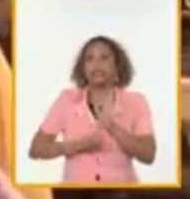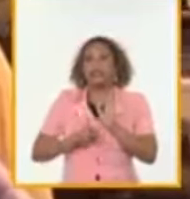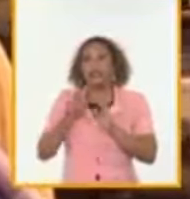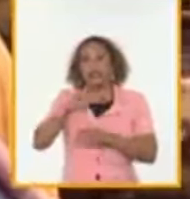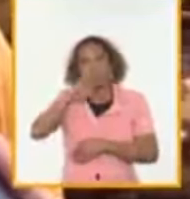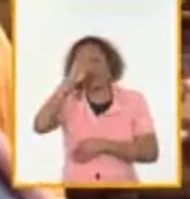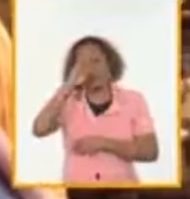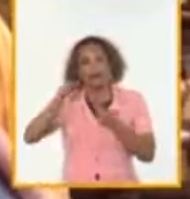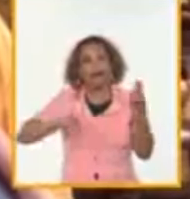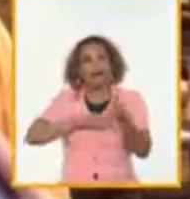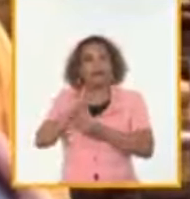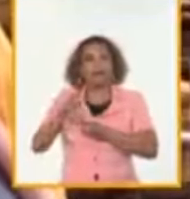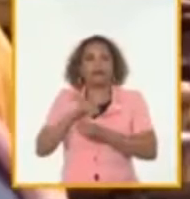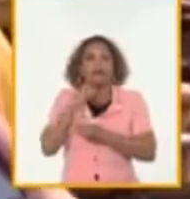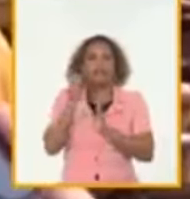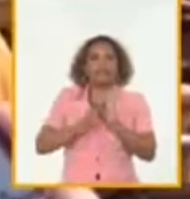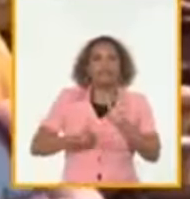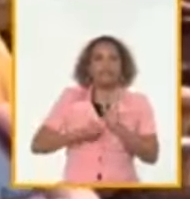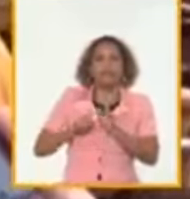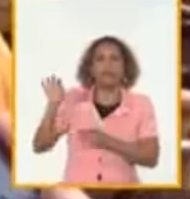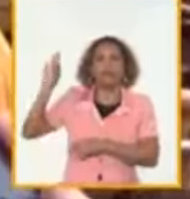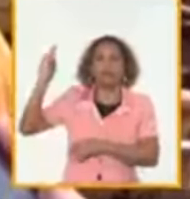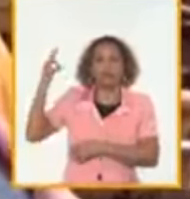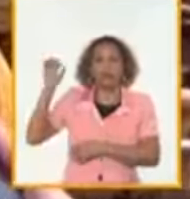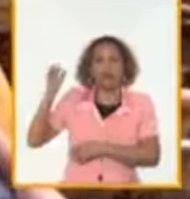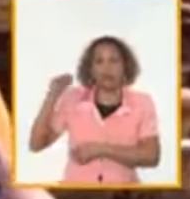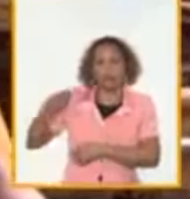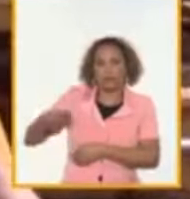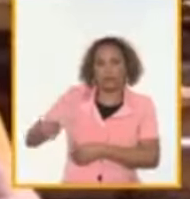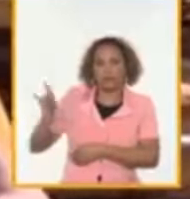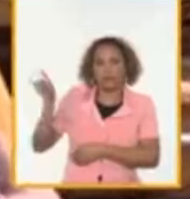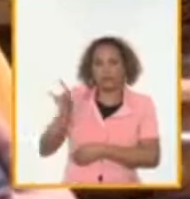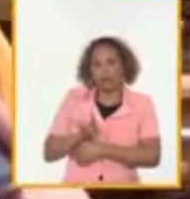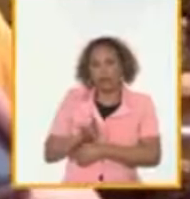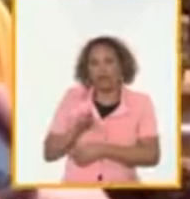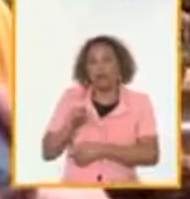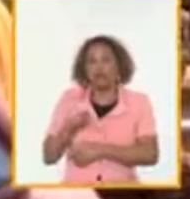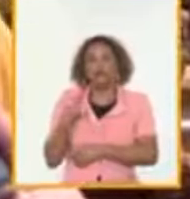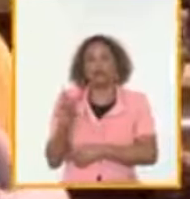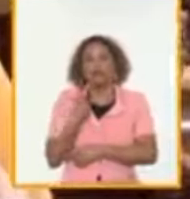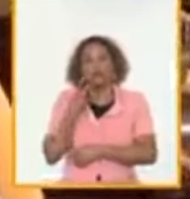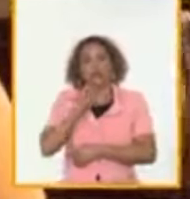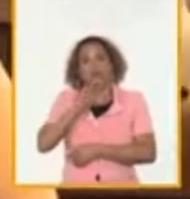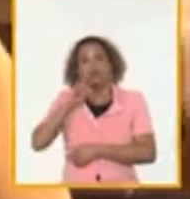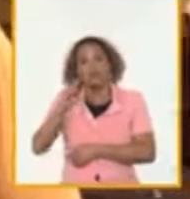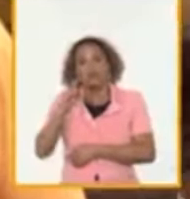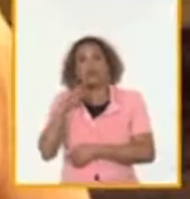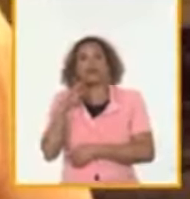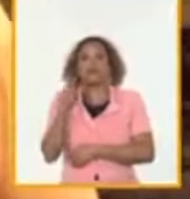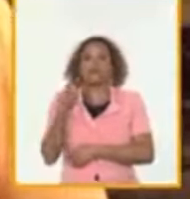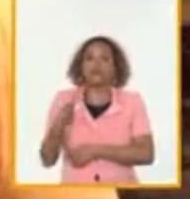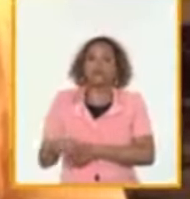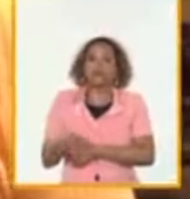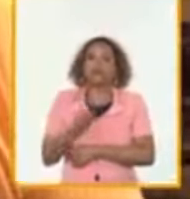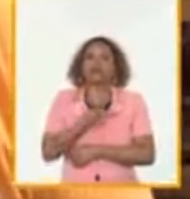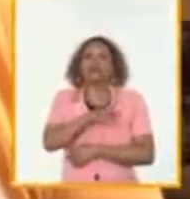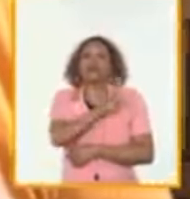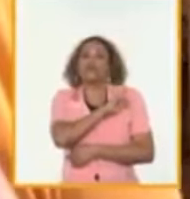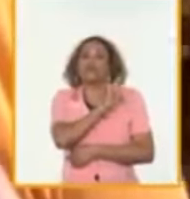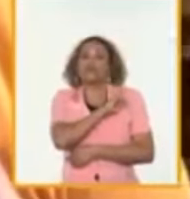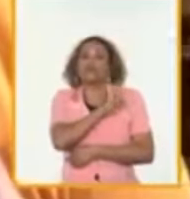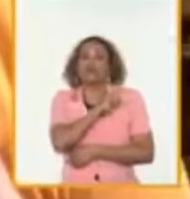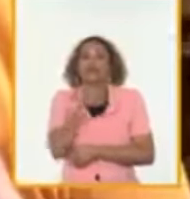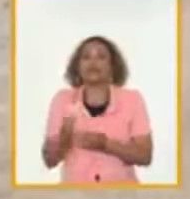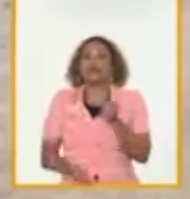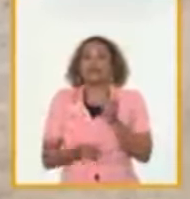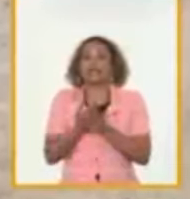matriz energética y nosotros específicamente aquí en Villa Clara somos los responsables como constructor principal de la ejecución de este parque